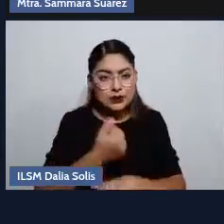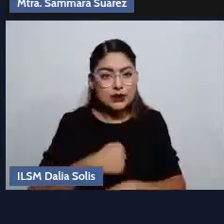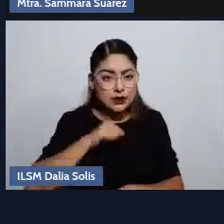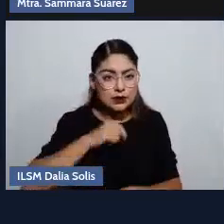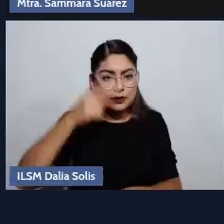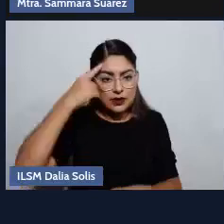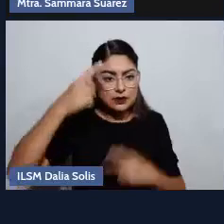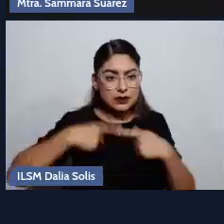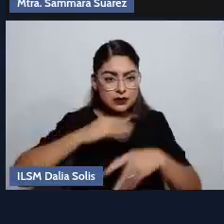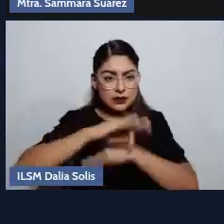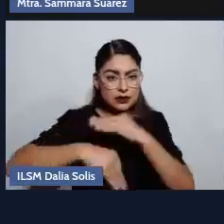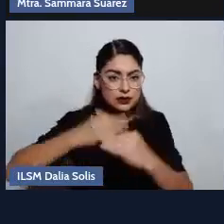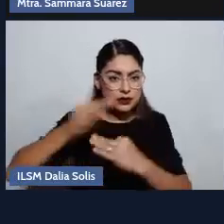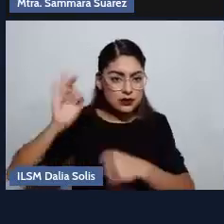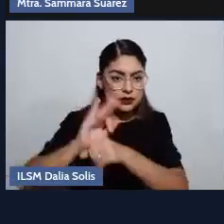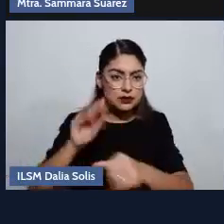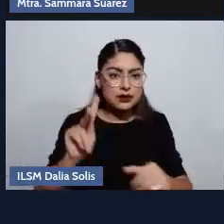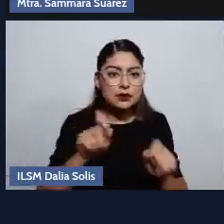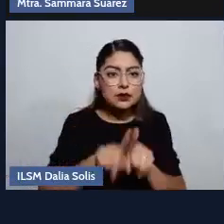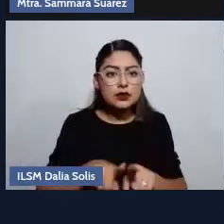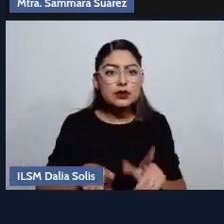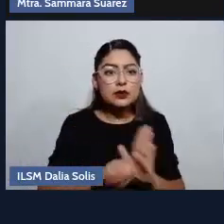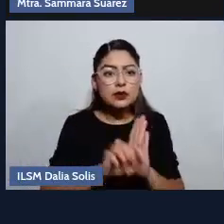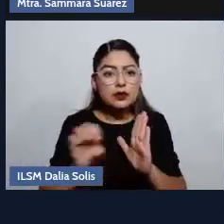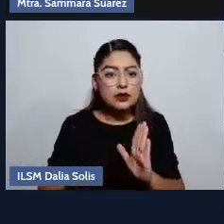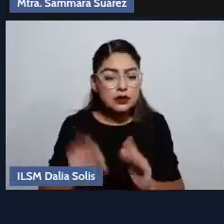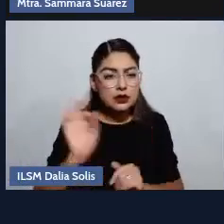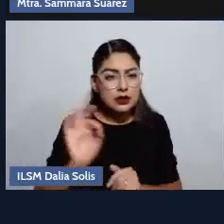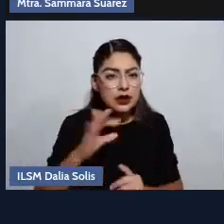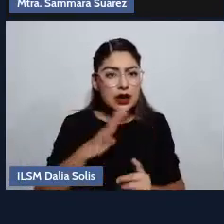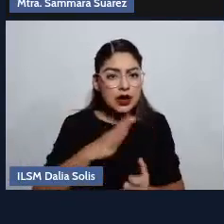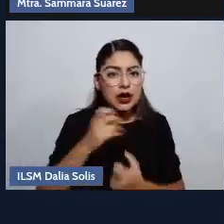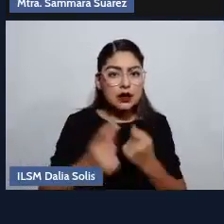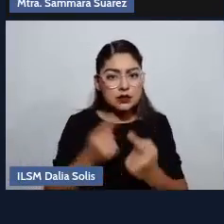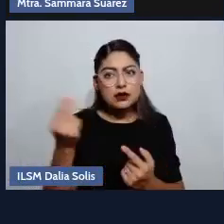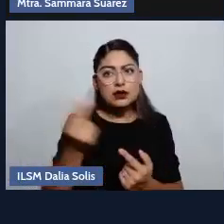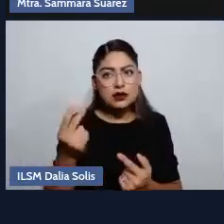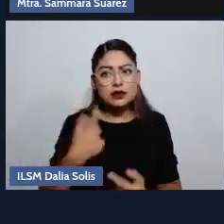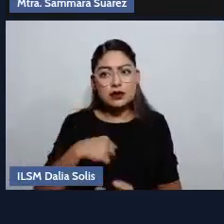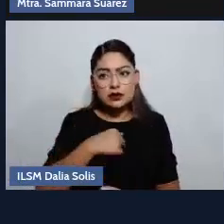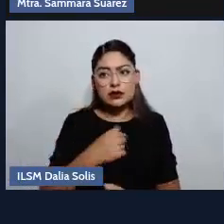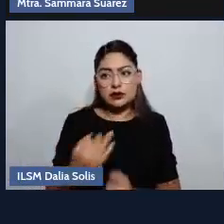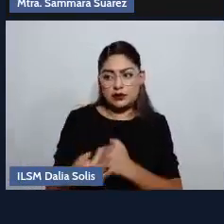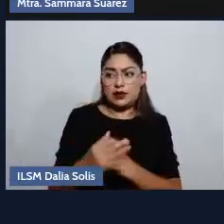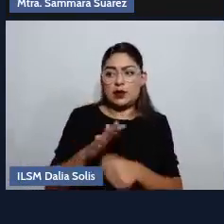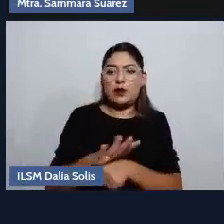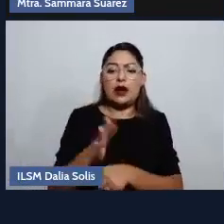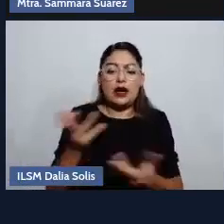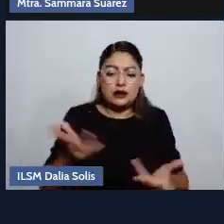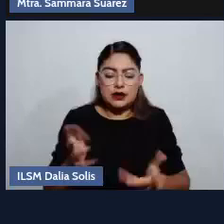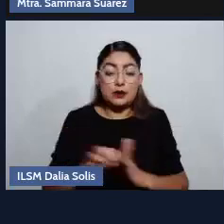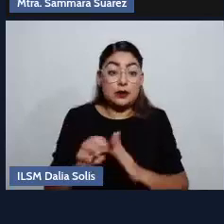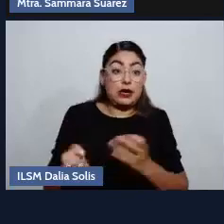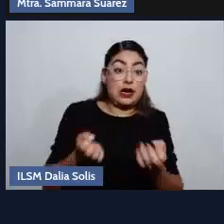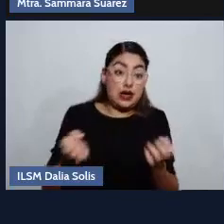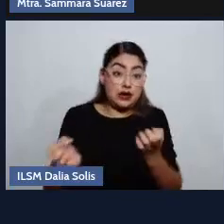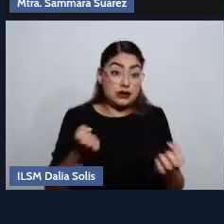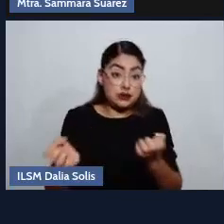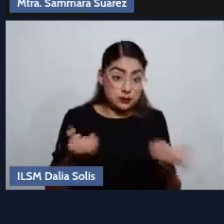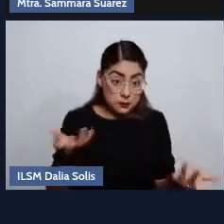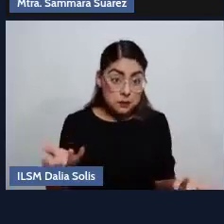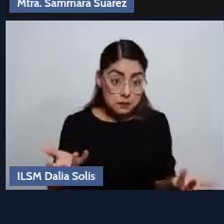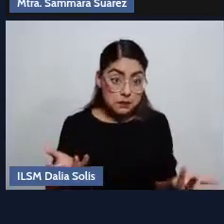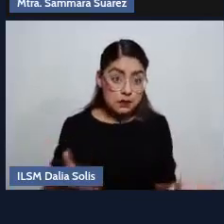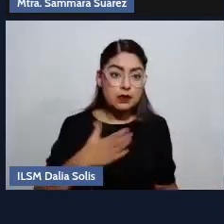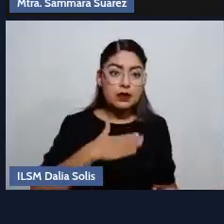aquellas condiciones que deben de estar a nuestro favor? El ejercicio, retomemos este ejemplo, ¿no? Y me voy a atrever a compartir esta